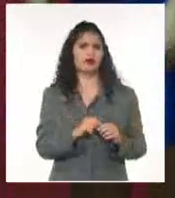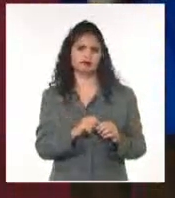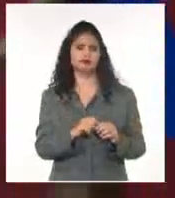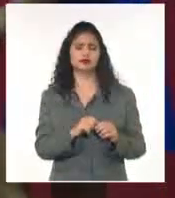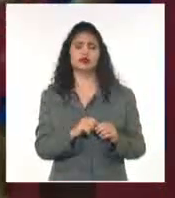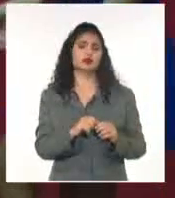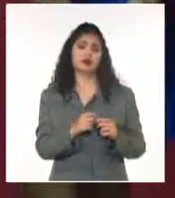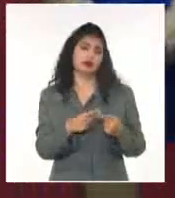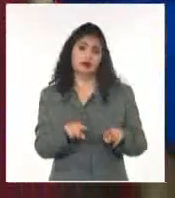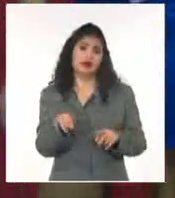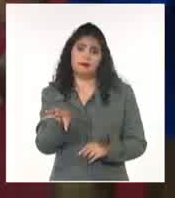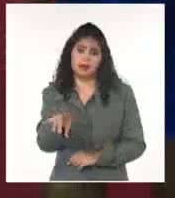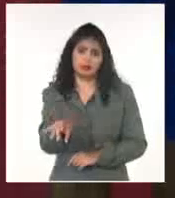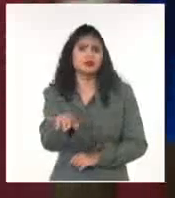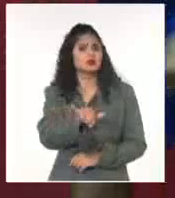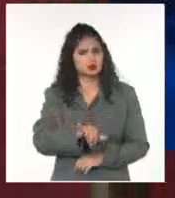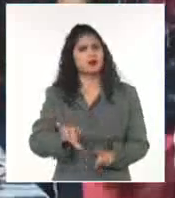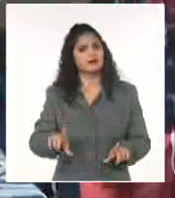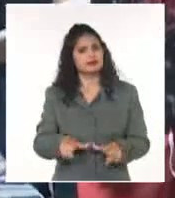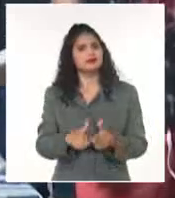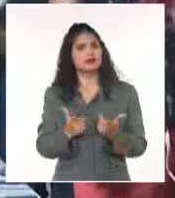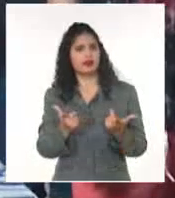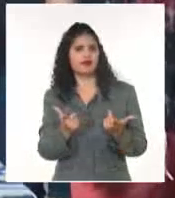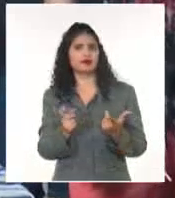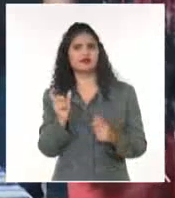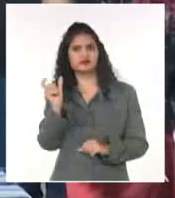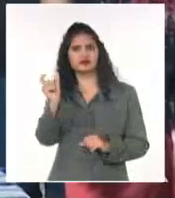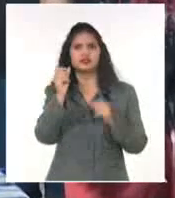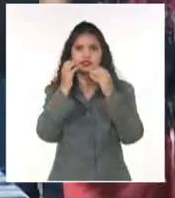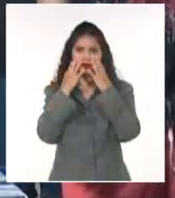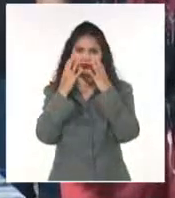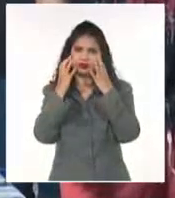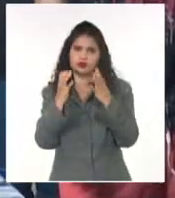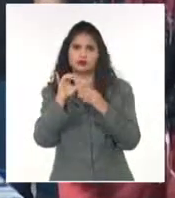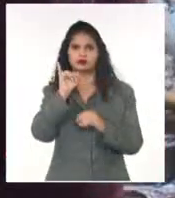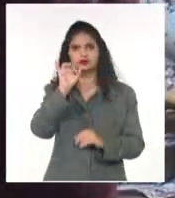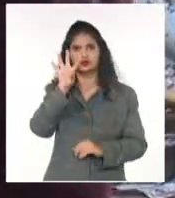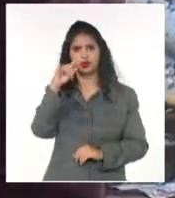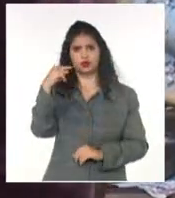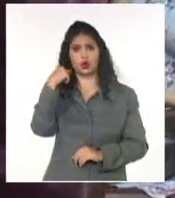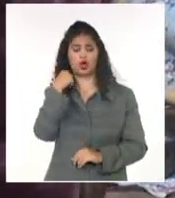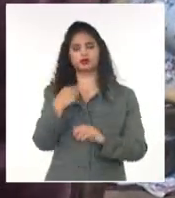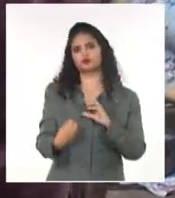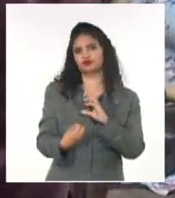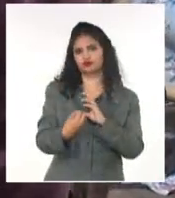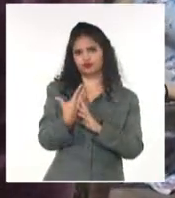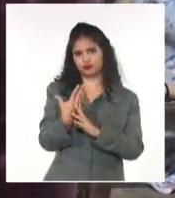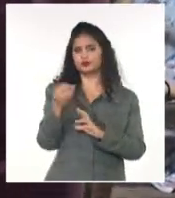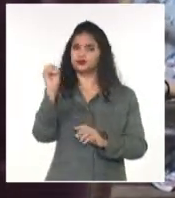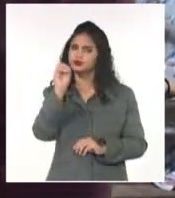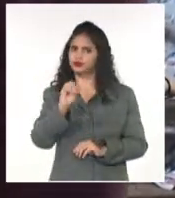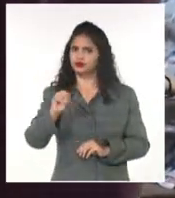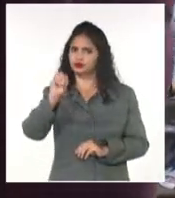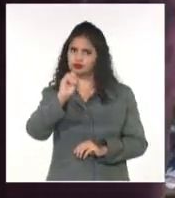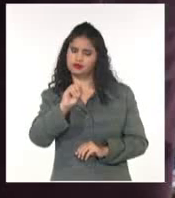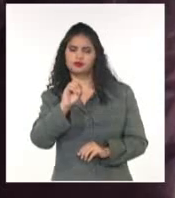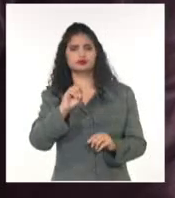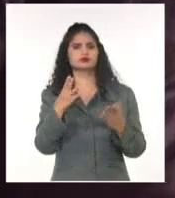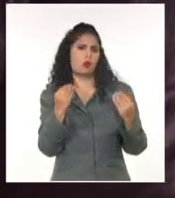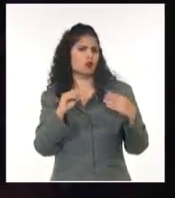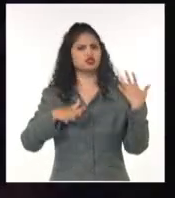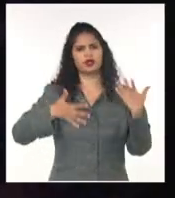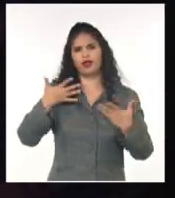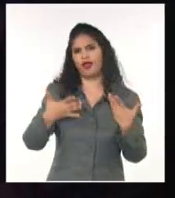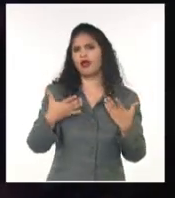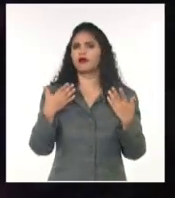cada uno de los comités de defensa de la revolución el aniversario 64 de esta organización con el entusiasmo y la